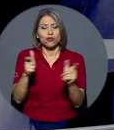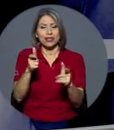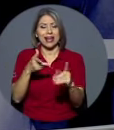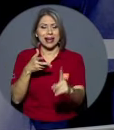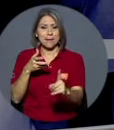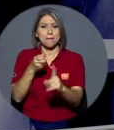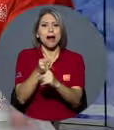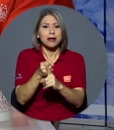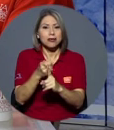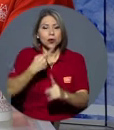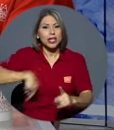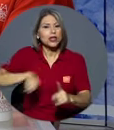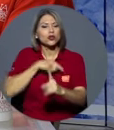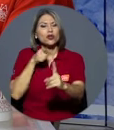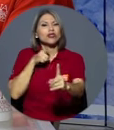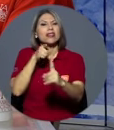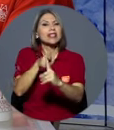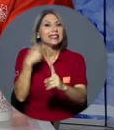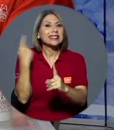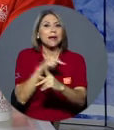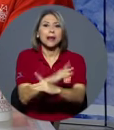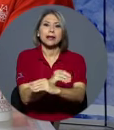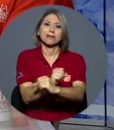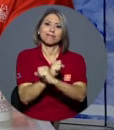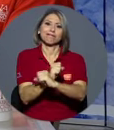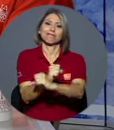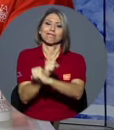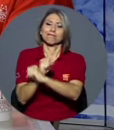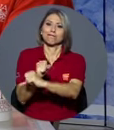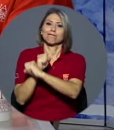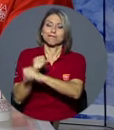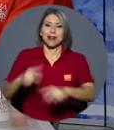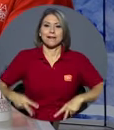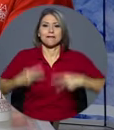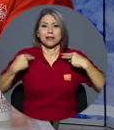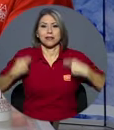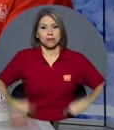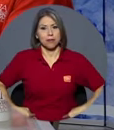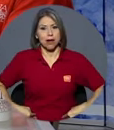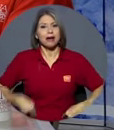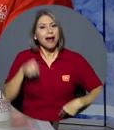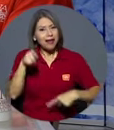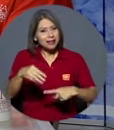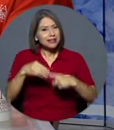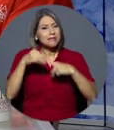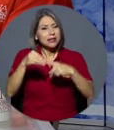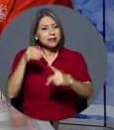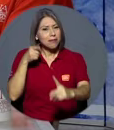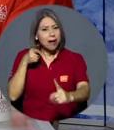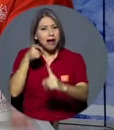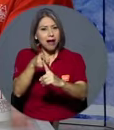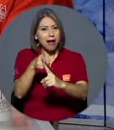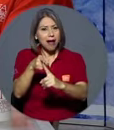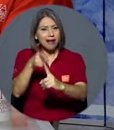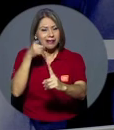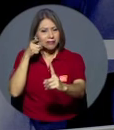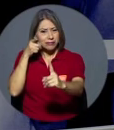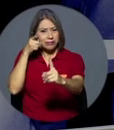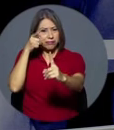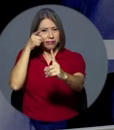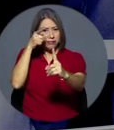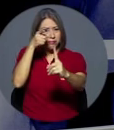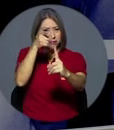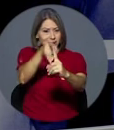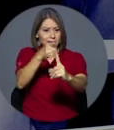y nuestra meta siempre va a ser salvaguardar la vida humana. Entonces, ese siempre es nuestro objetivo principal. Así que ese es nuestro norte, debe